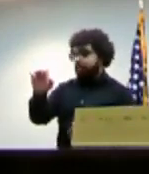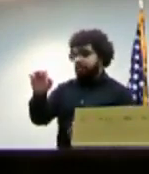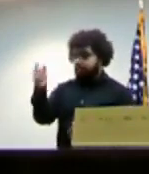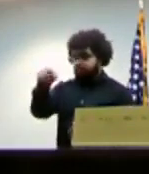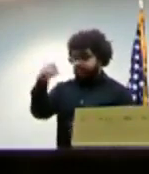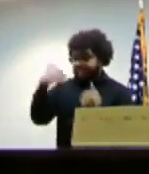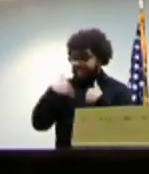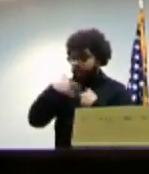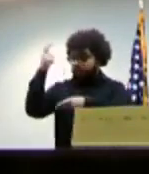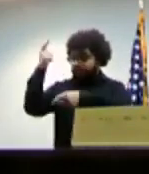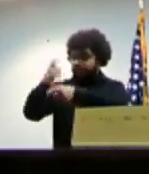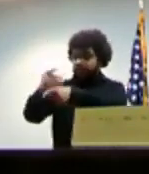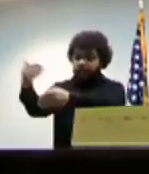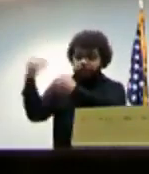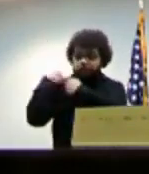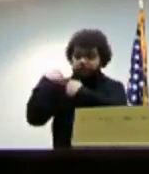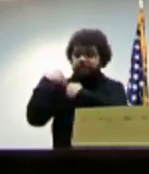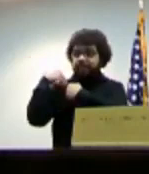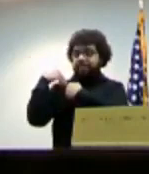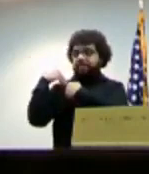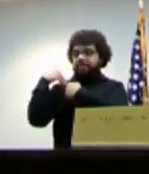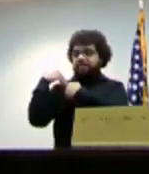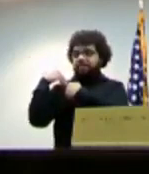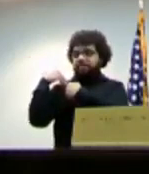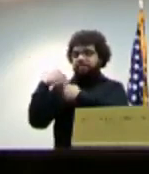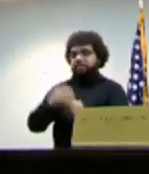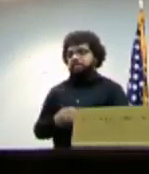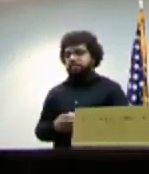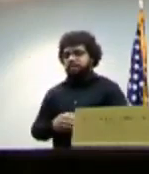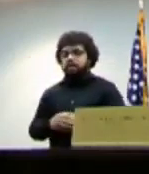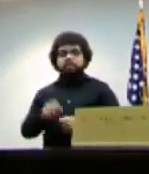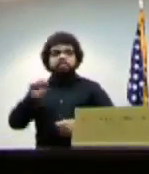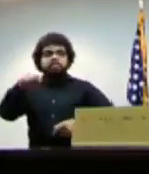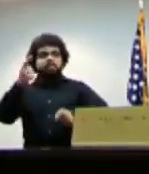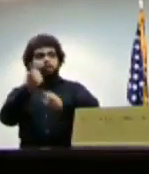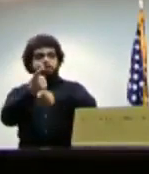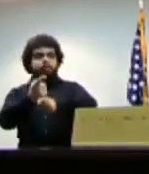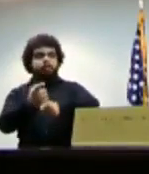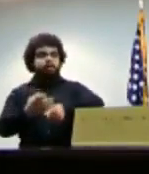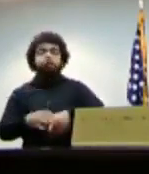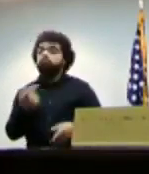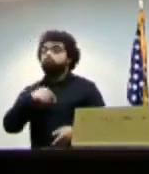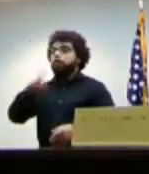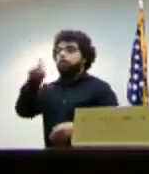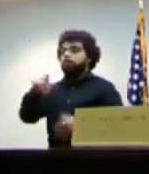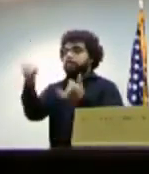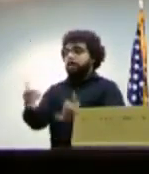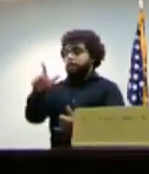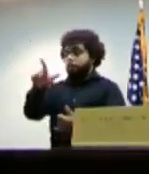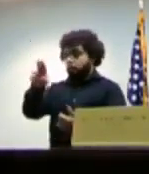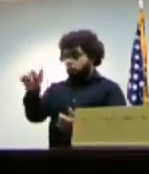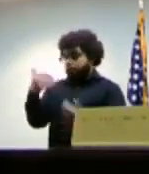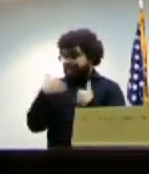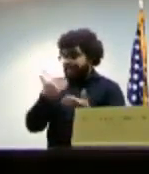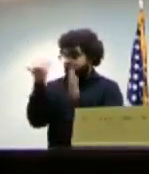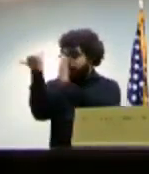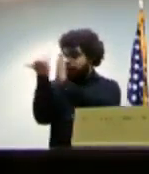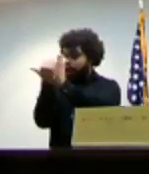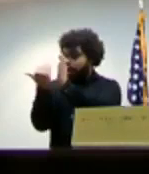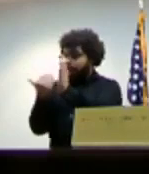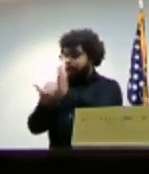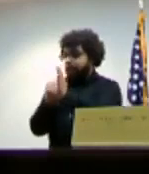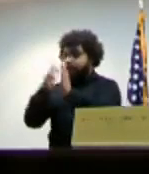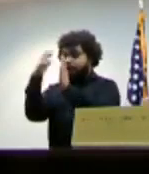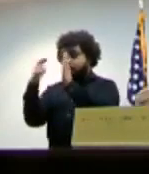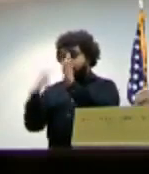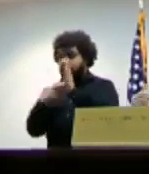también una responsabilidad ante el país fiduciaria. Si eso es correcto, y para ahora... Si Luma está operando con algún tipo de métrica que